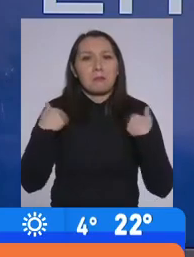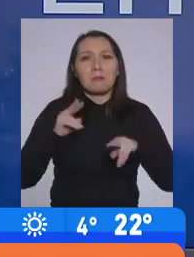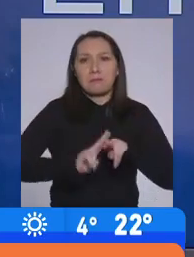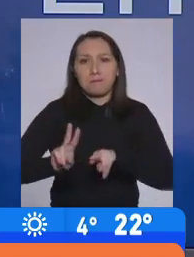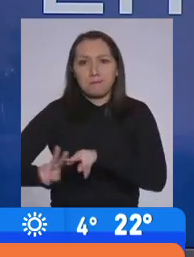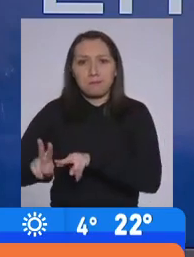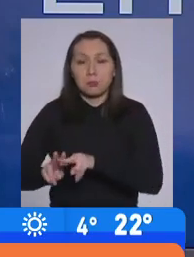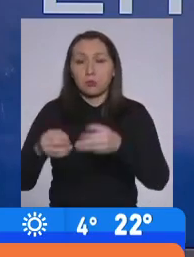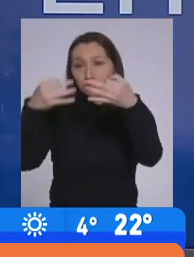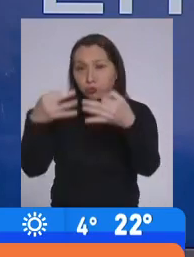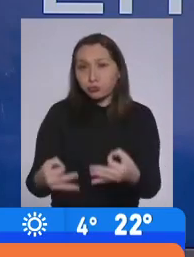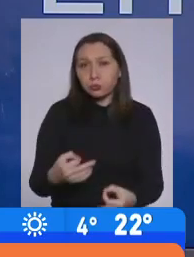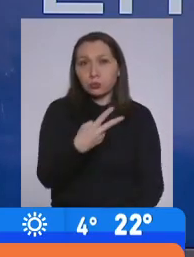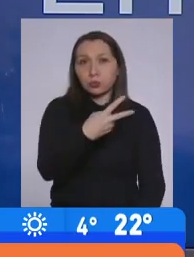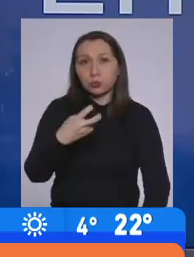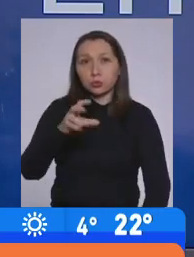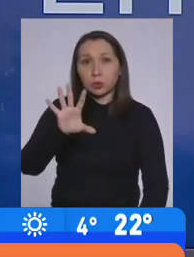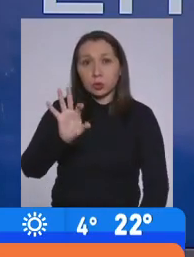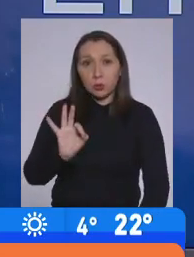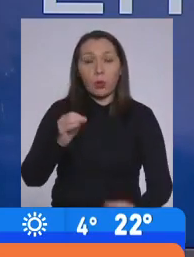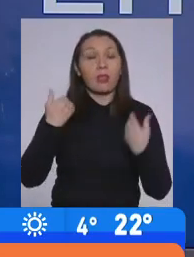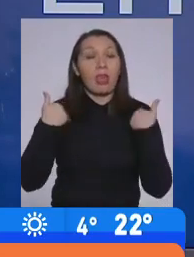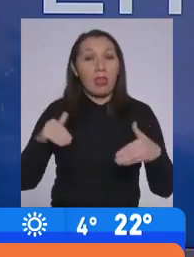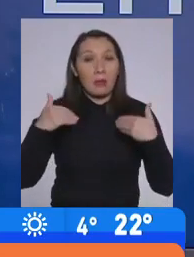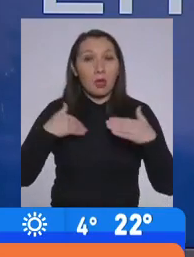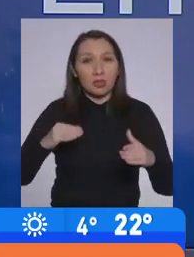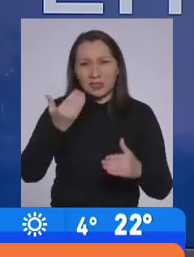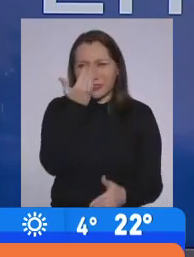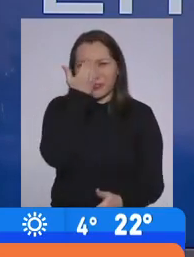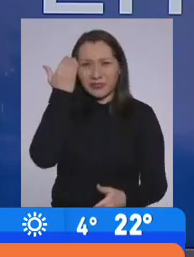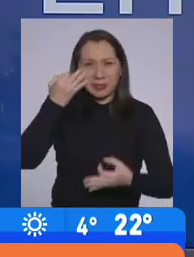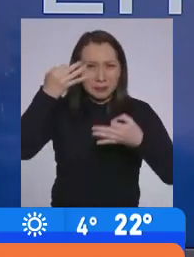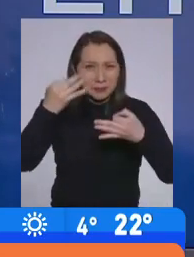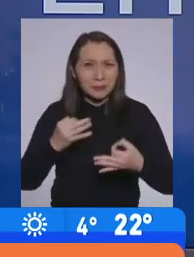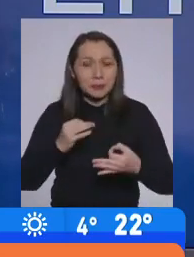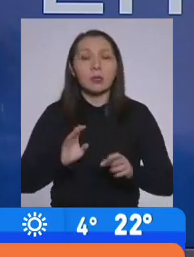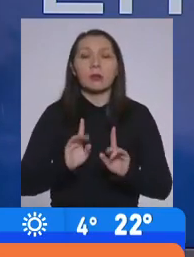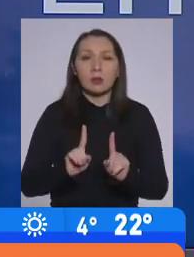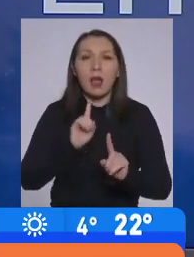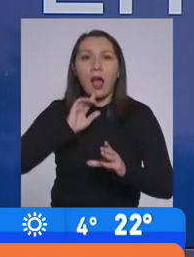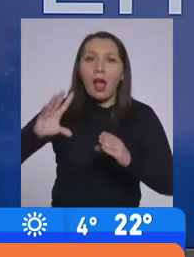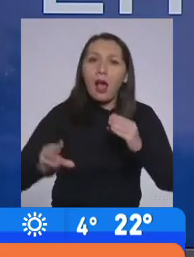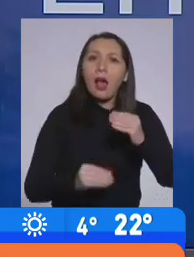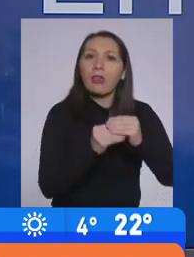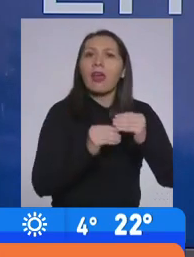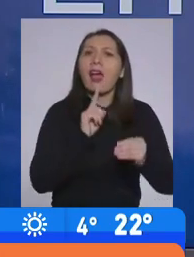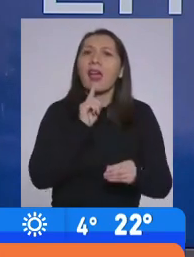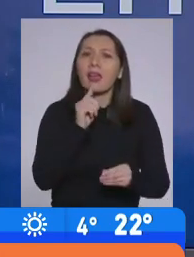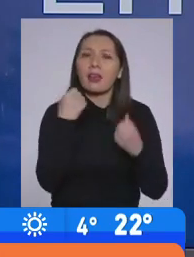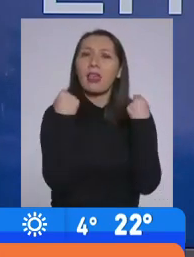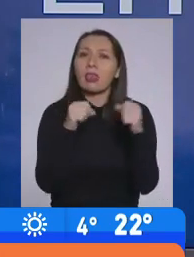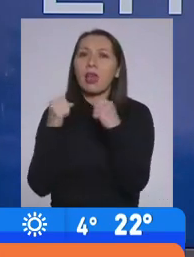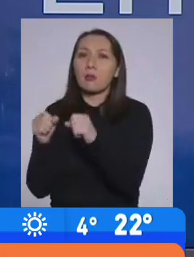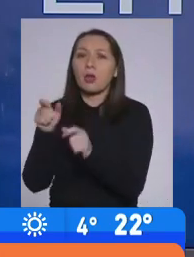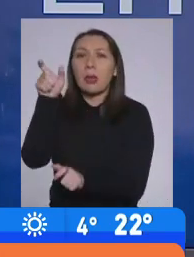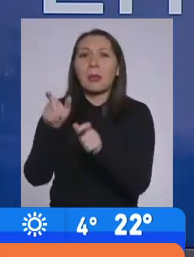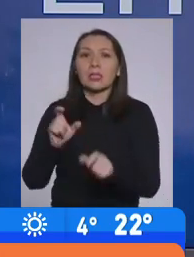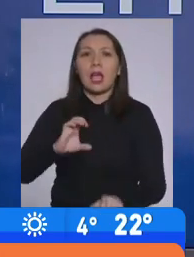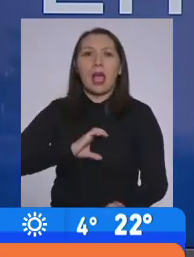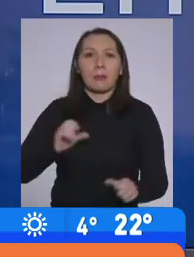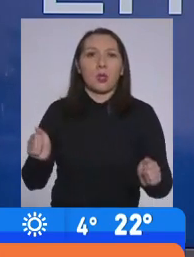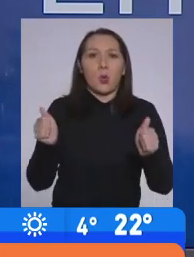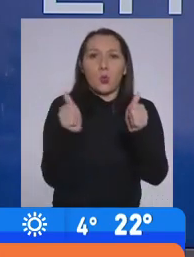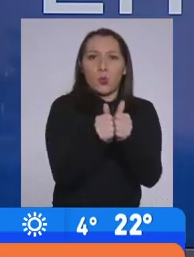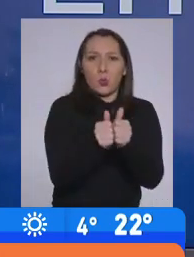total de 250 deportistas de alto rendimiento incluye a los deportistas y a los entrenadores